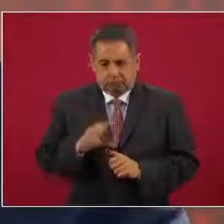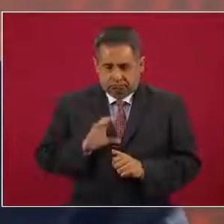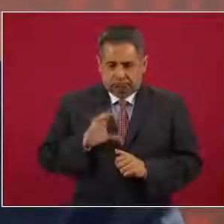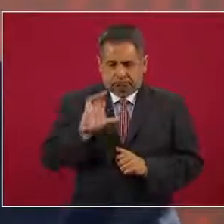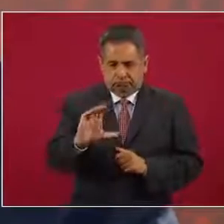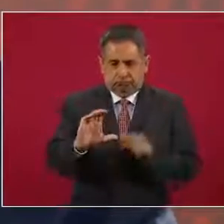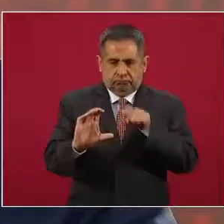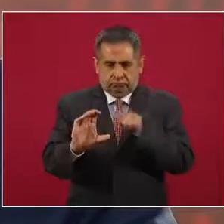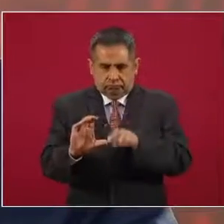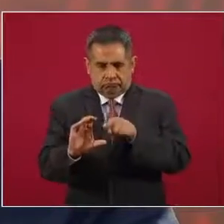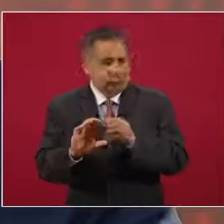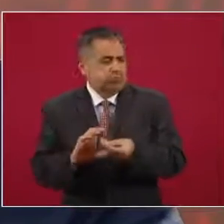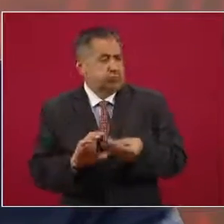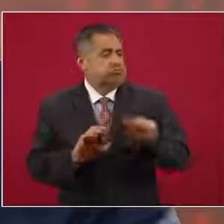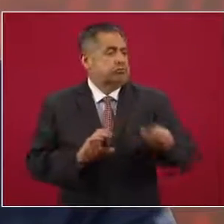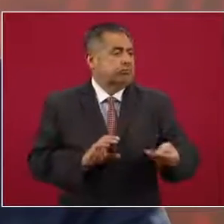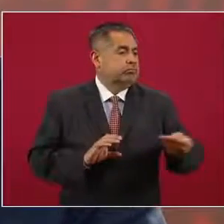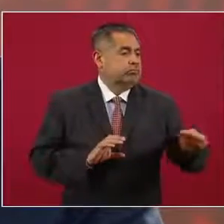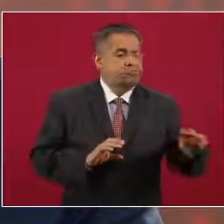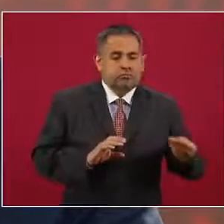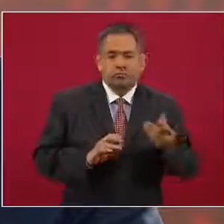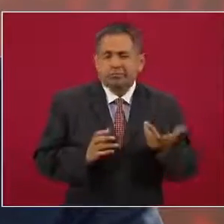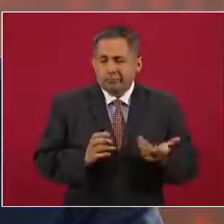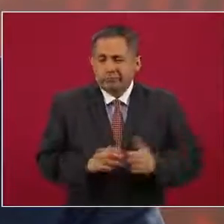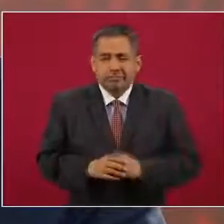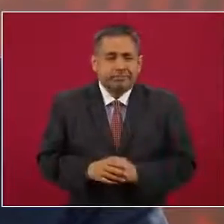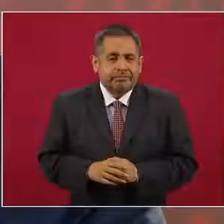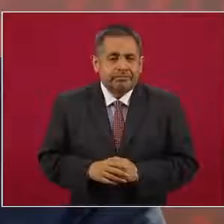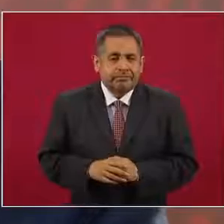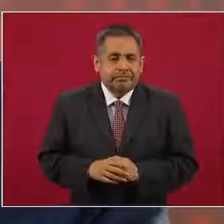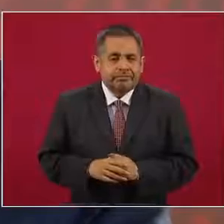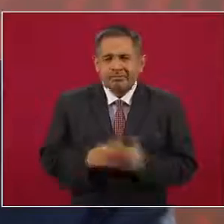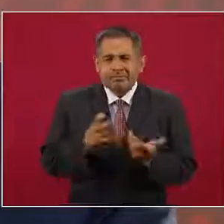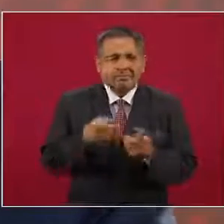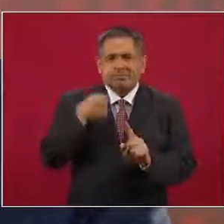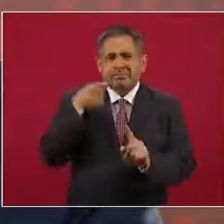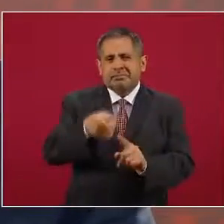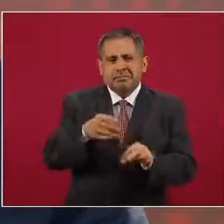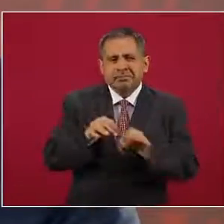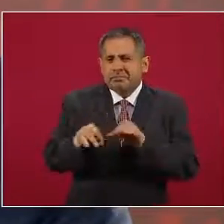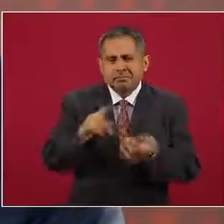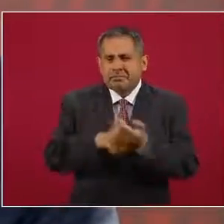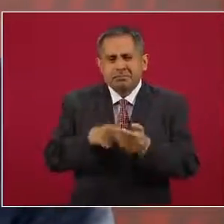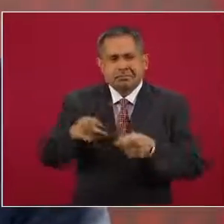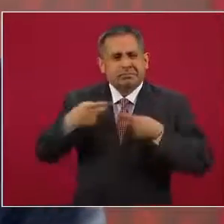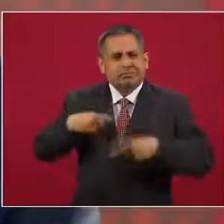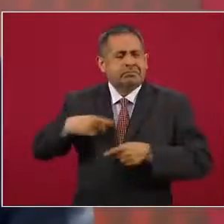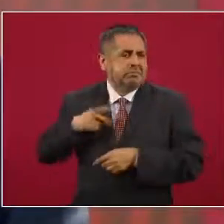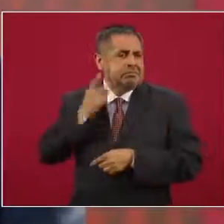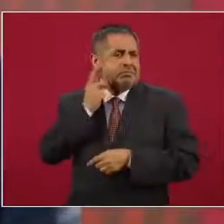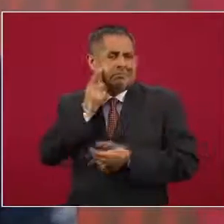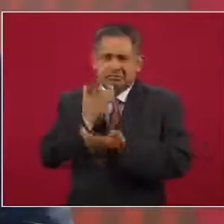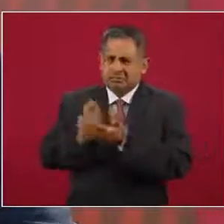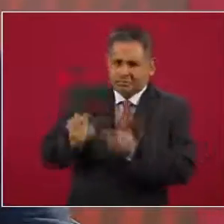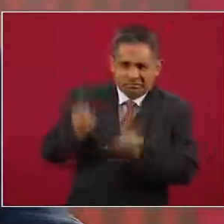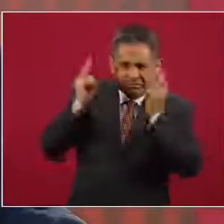entregaran esos materiales. Si esa no es una función del Poder